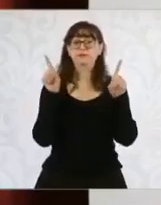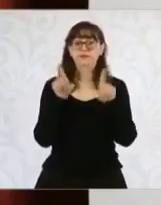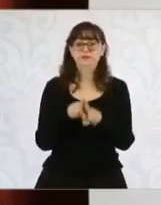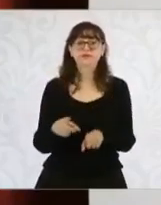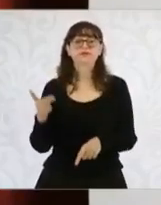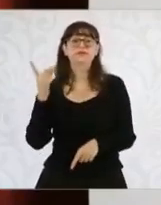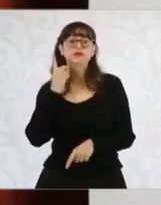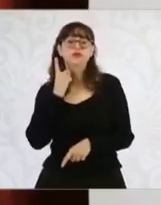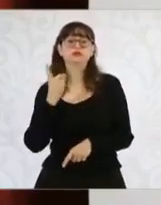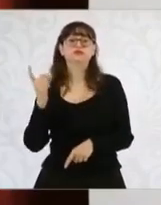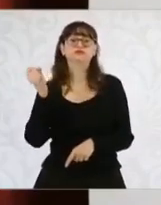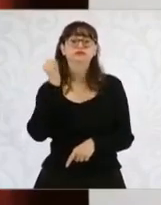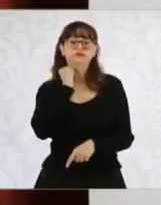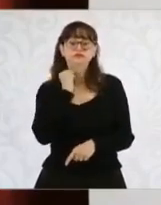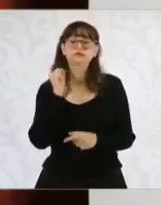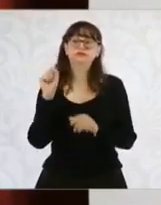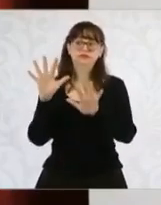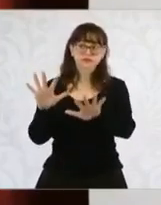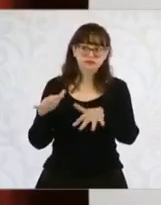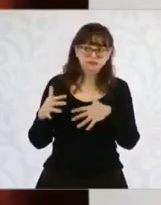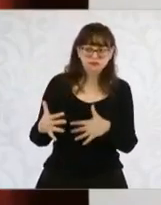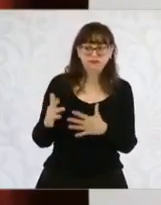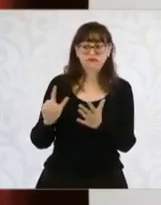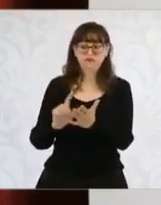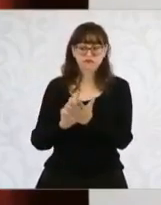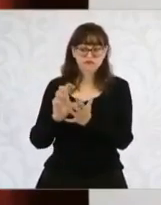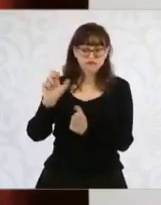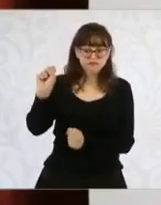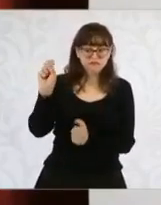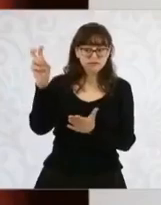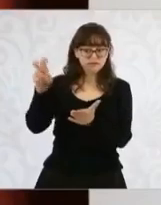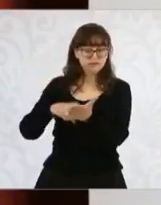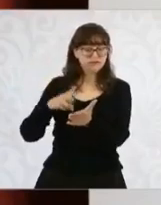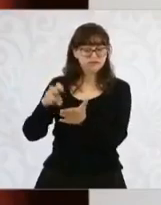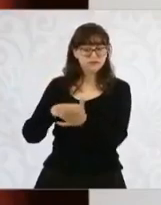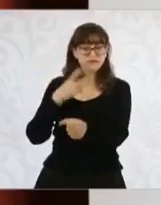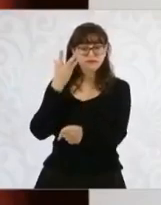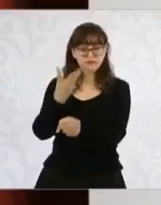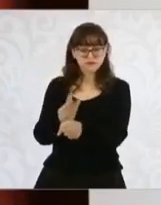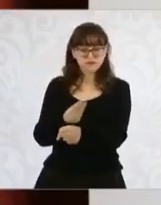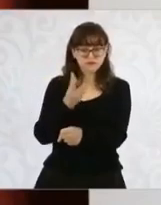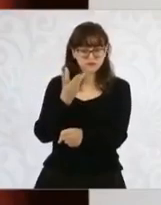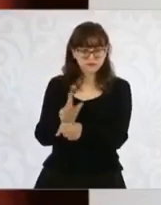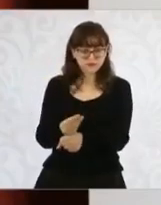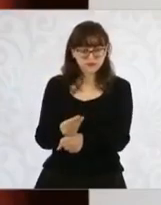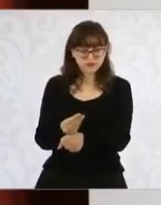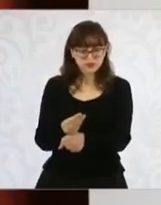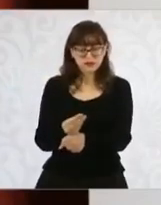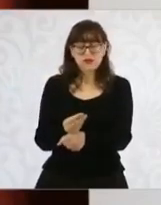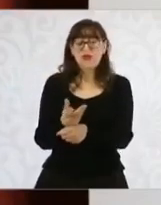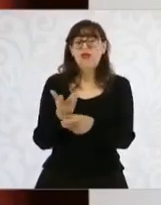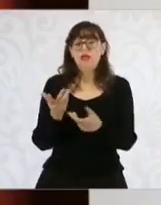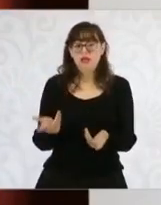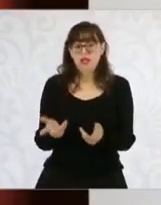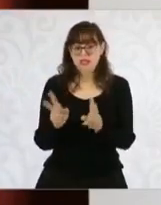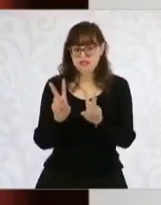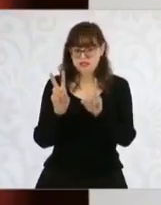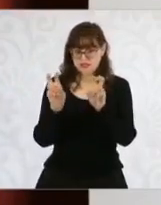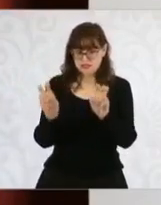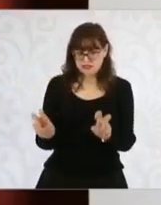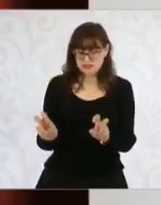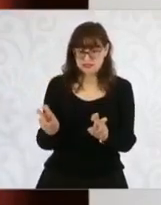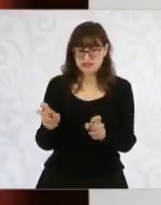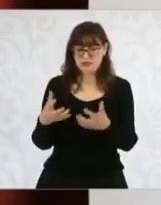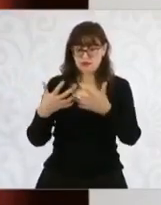poder legislativo de mi país una reforma constitucional para declarar delito grave sin derecho a fianza la